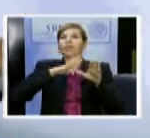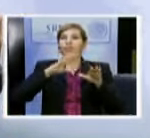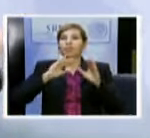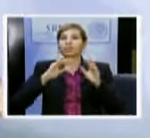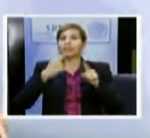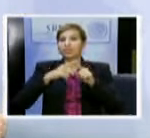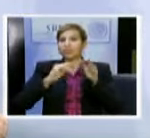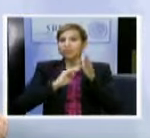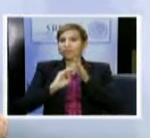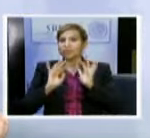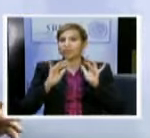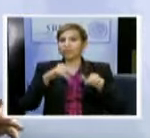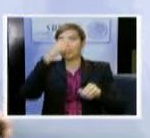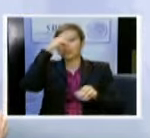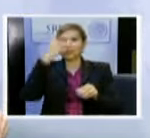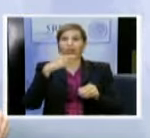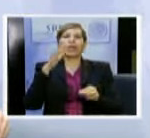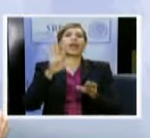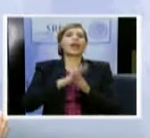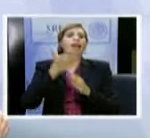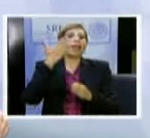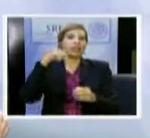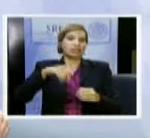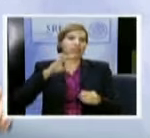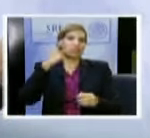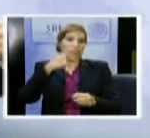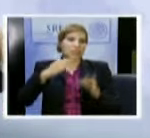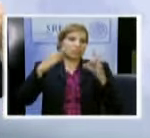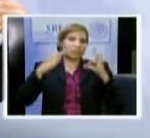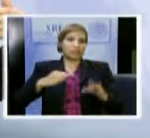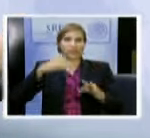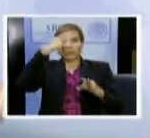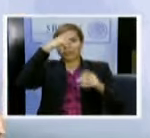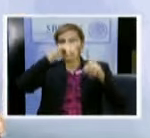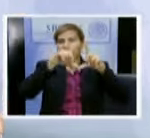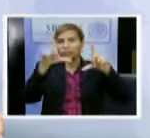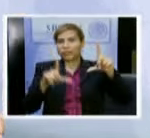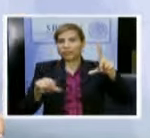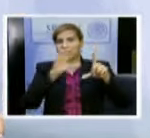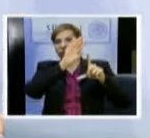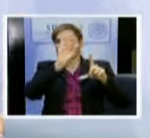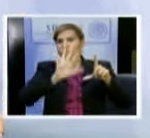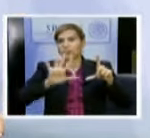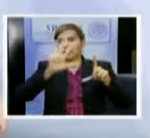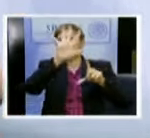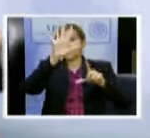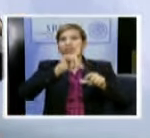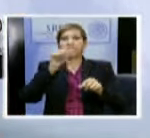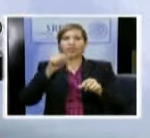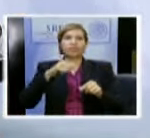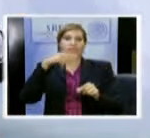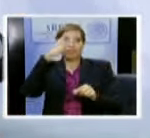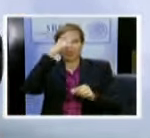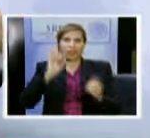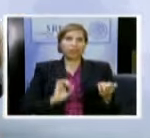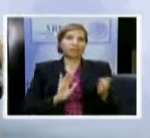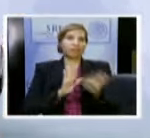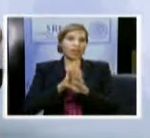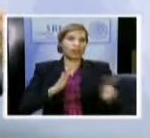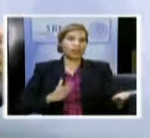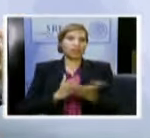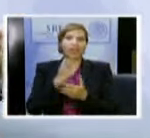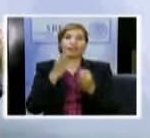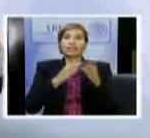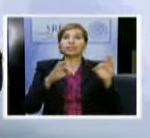y presencia de mexicanos, era parte del territorio mexicano y por ende había más mexicanos. Entonces, todos estos paradigmas